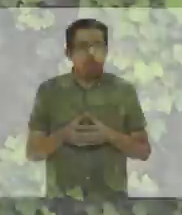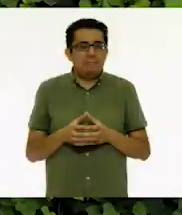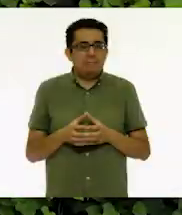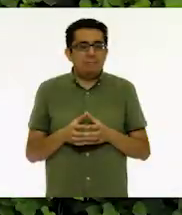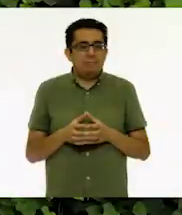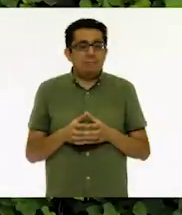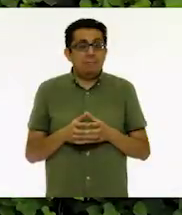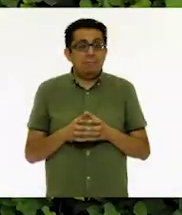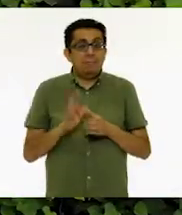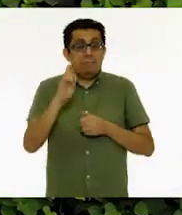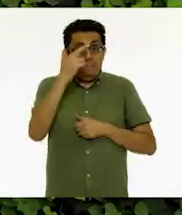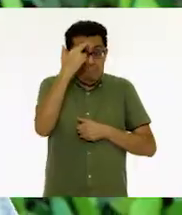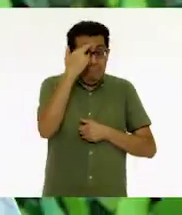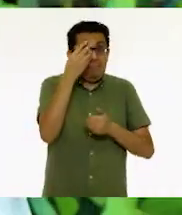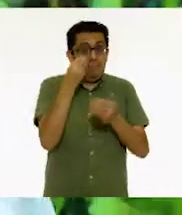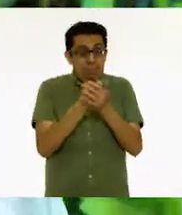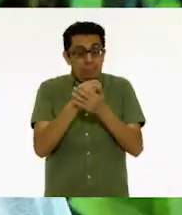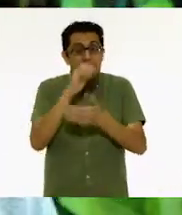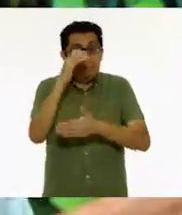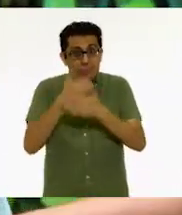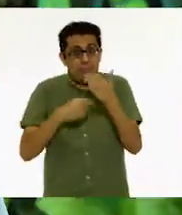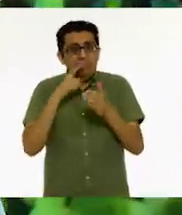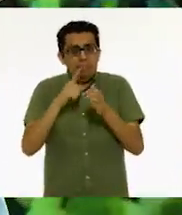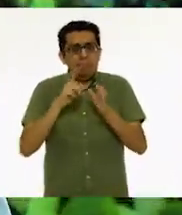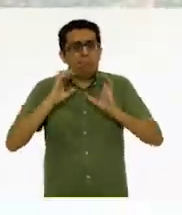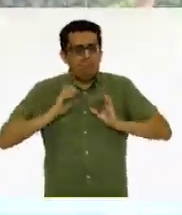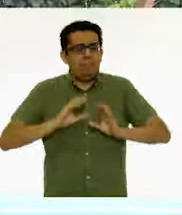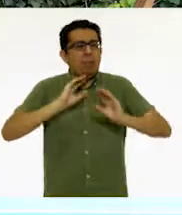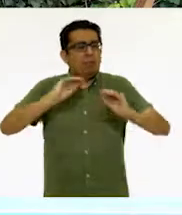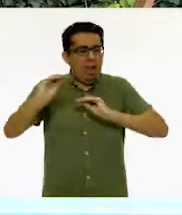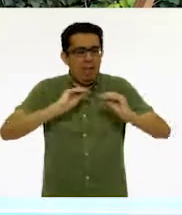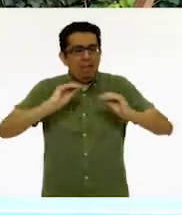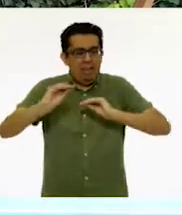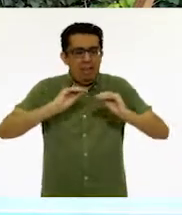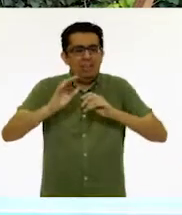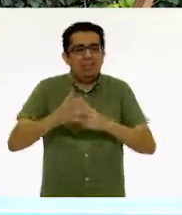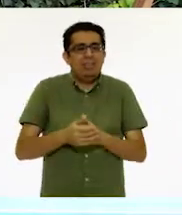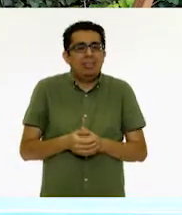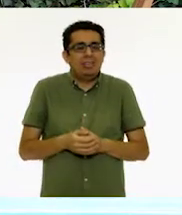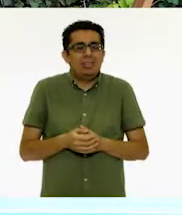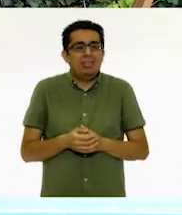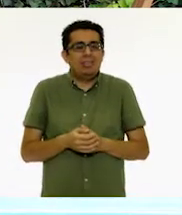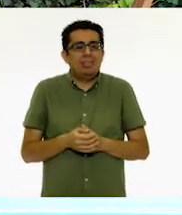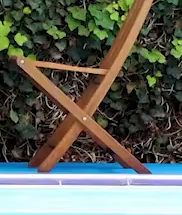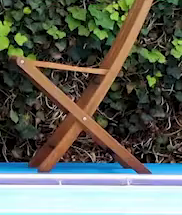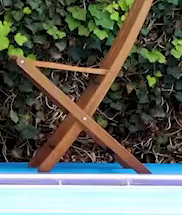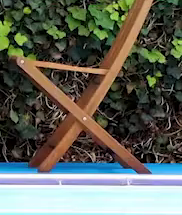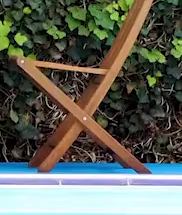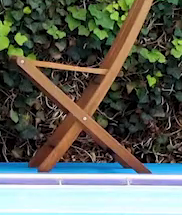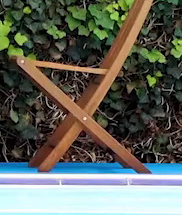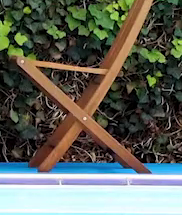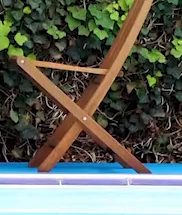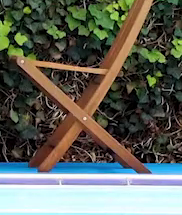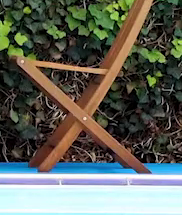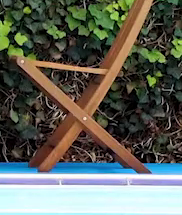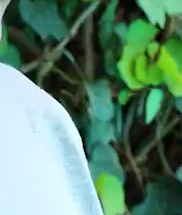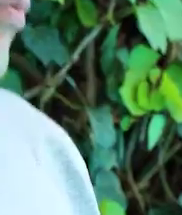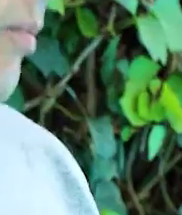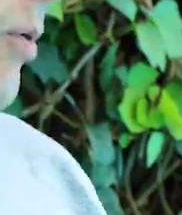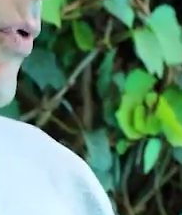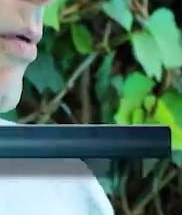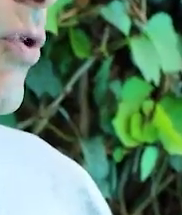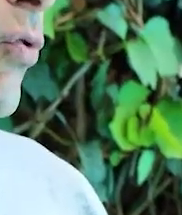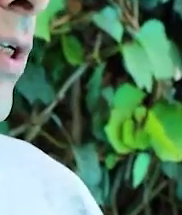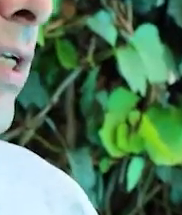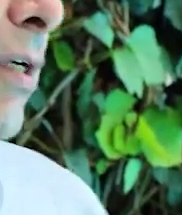hacer. Recuerda, entre clase y clase, activa tu cuerpo. ¿Qué vamos a hacer ahora? Vamos a hacer unos fondos, un fondo estático en el